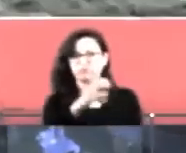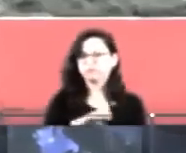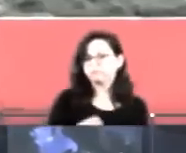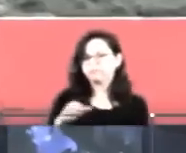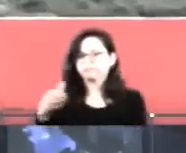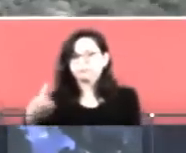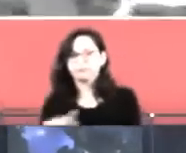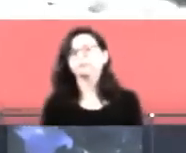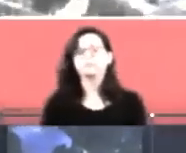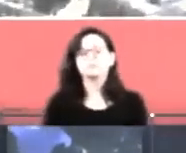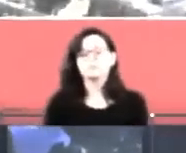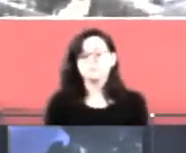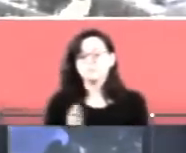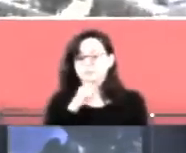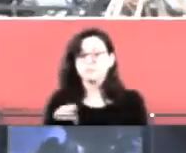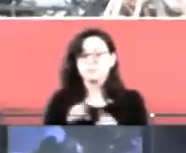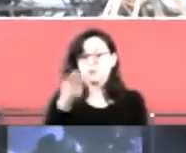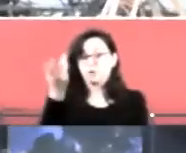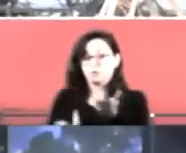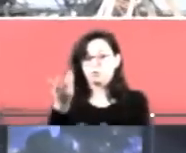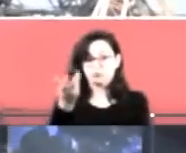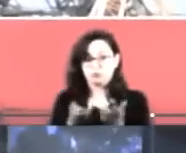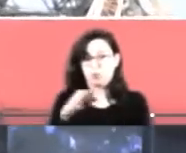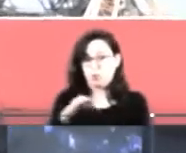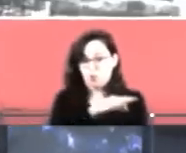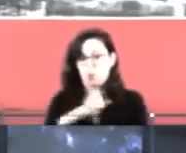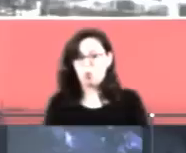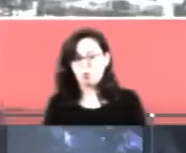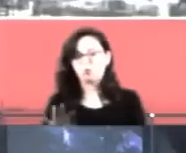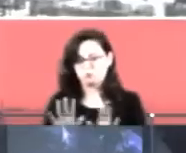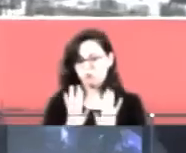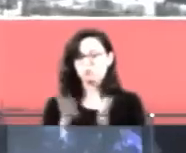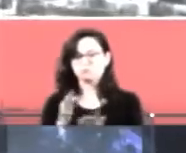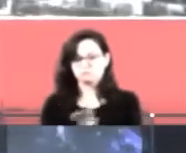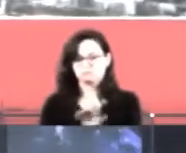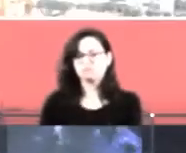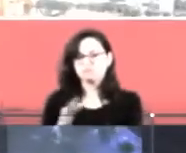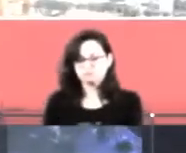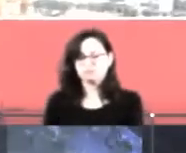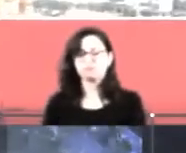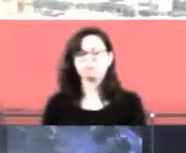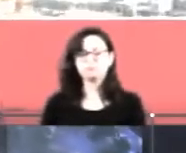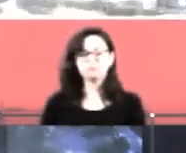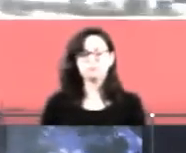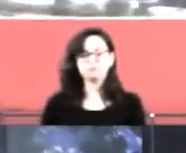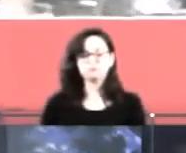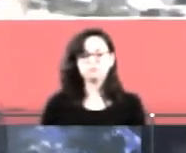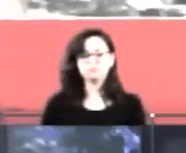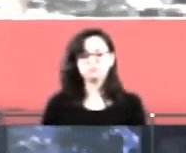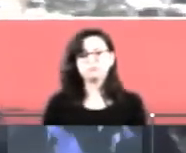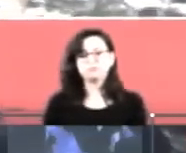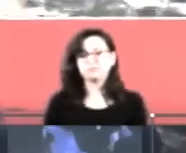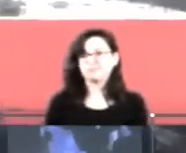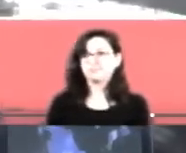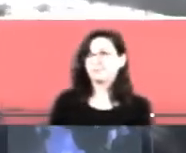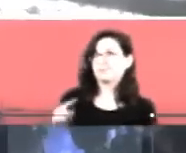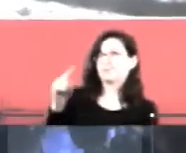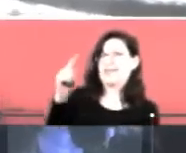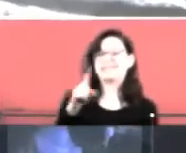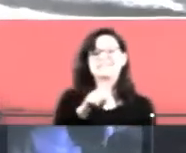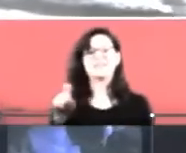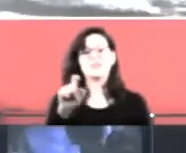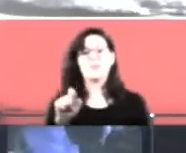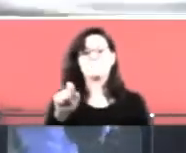la refinería autónoma, se lo presentamos al Consejo de Administración y así es. El 1 de julio vamos a reportar al pueblo de México, tanto el presidente como